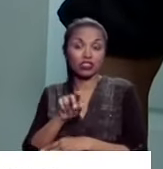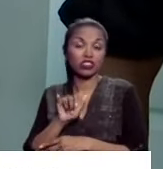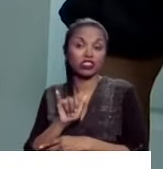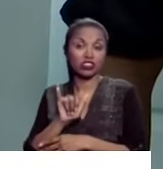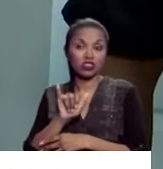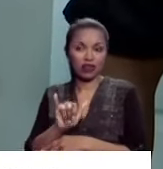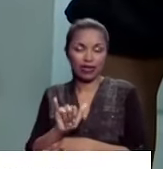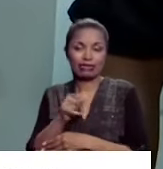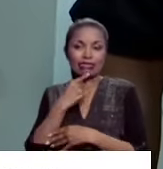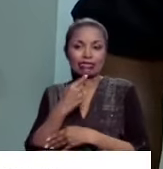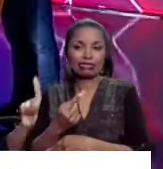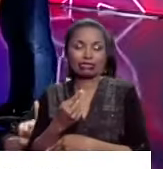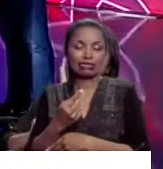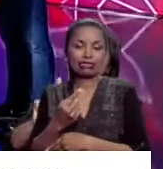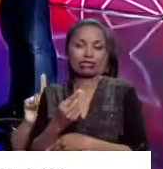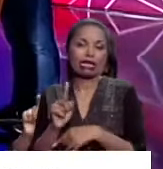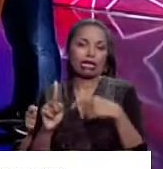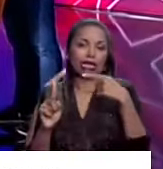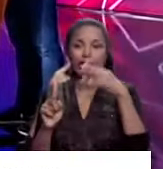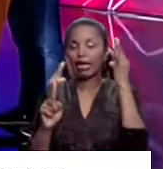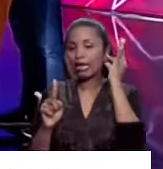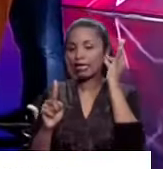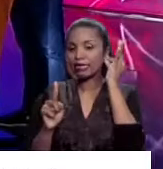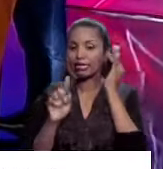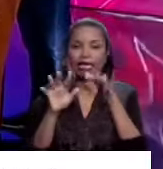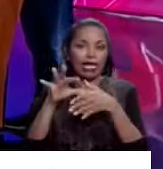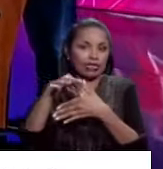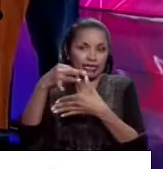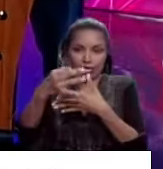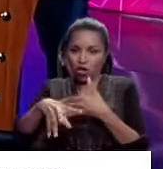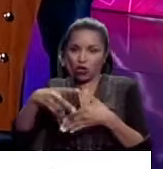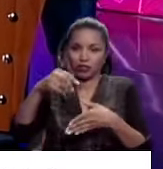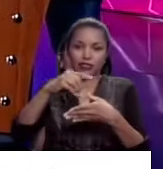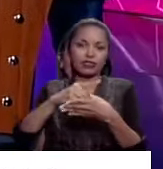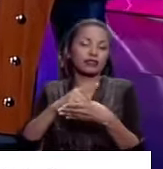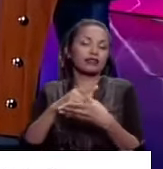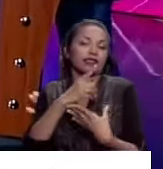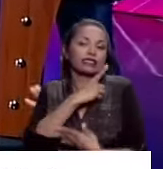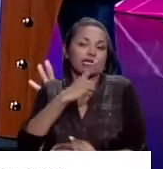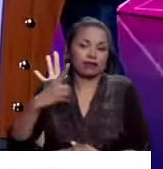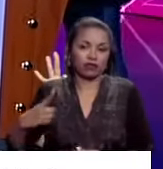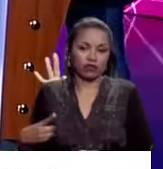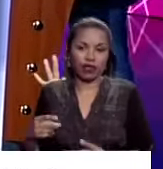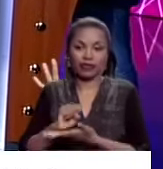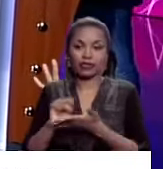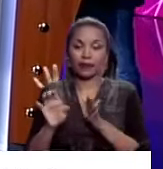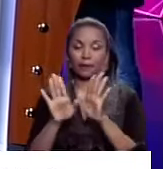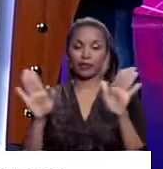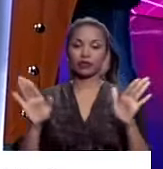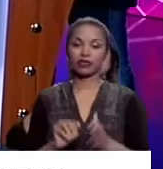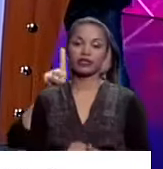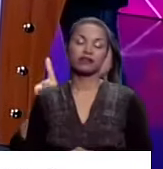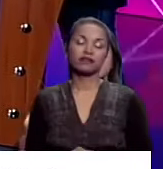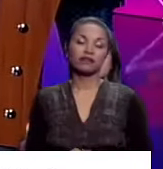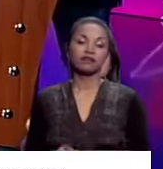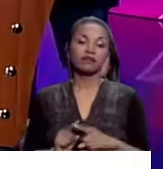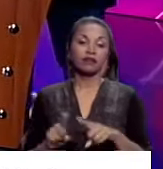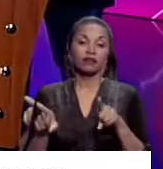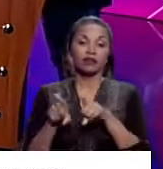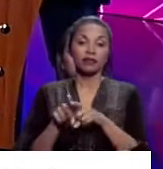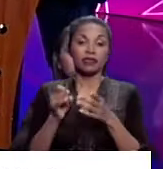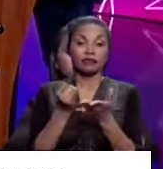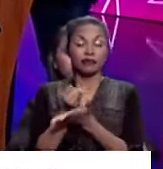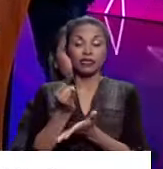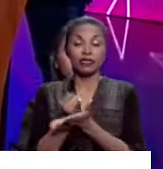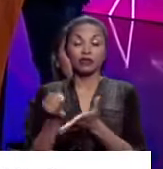este debate de que ella había renunciado a ser diputada del distrito de San Miguelito. Sin embargo, haciendo las averiguaciones, lo que nos